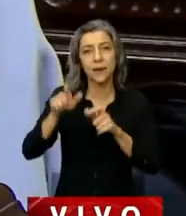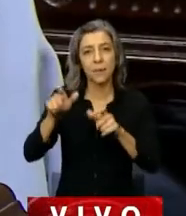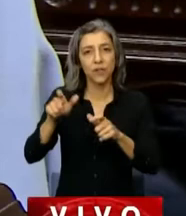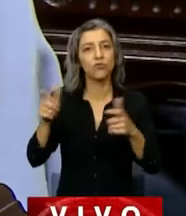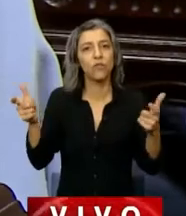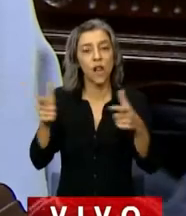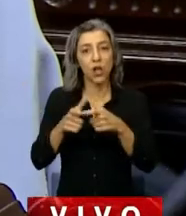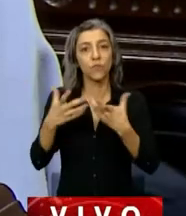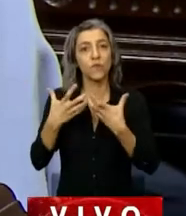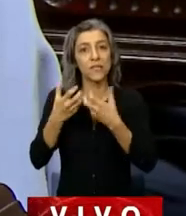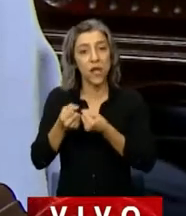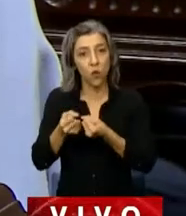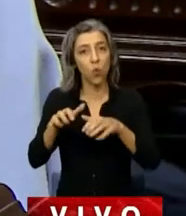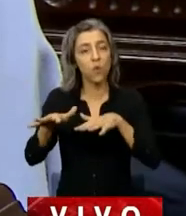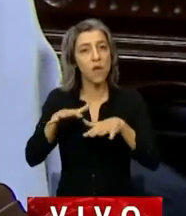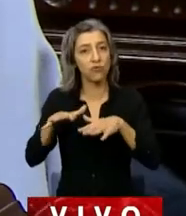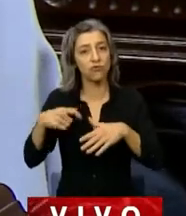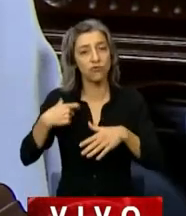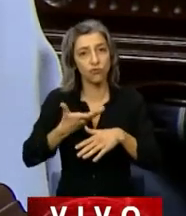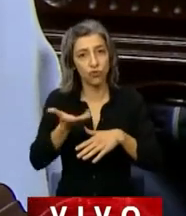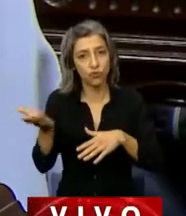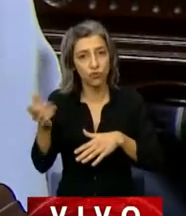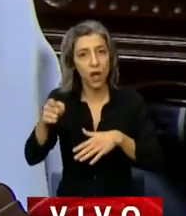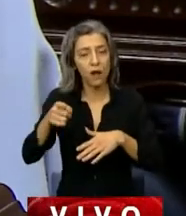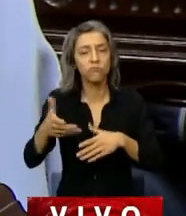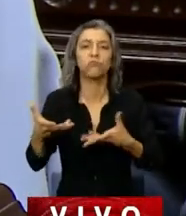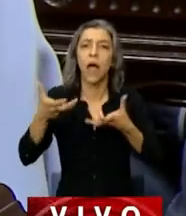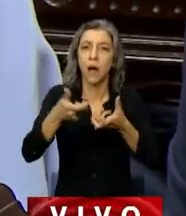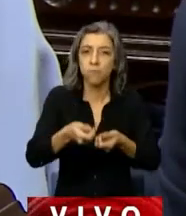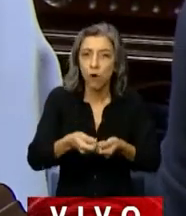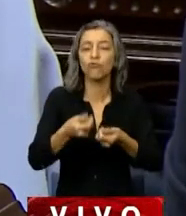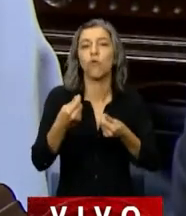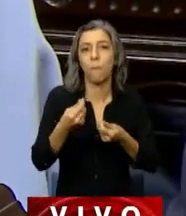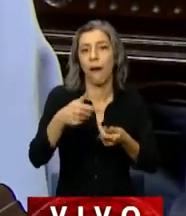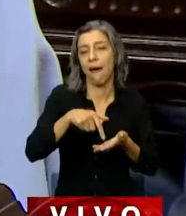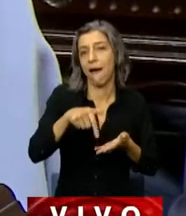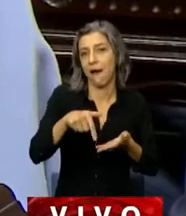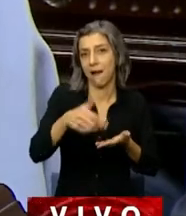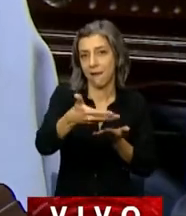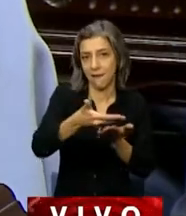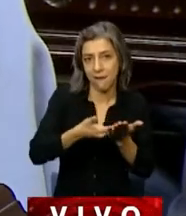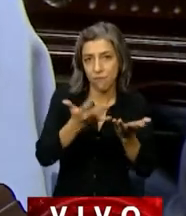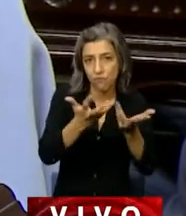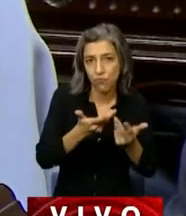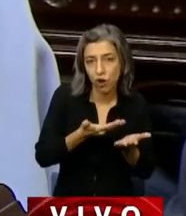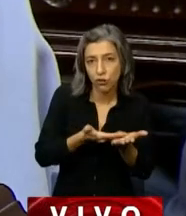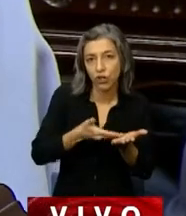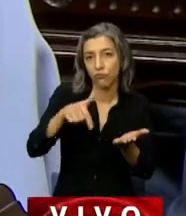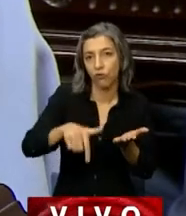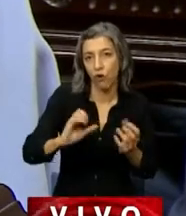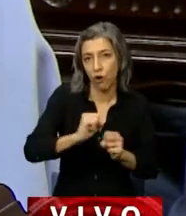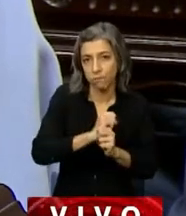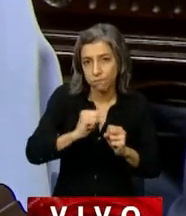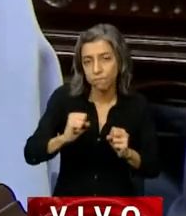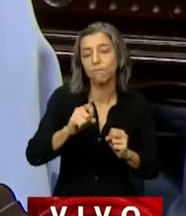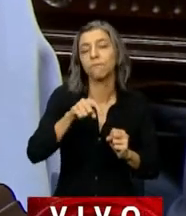Acción Social que impulsaron el tratamiento de esta media sanción, que de no contemplarse